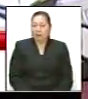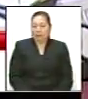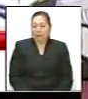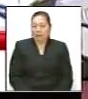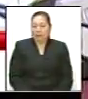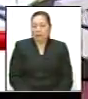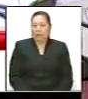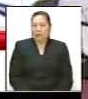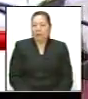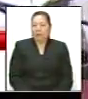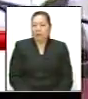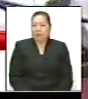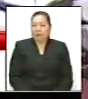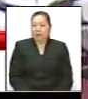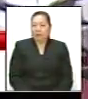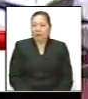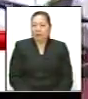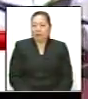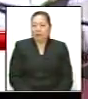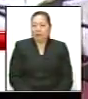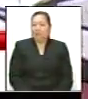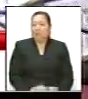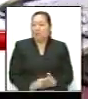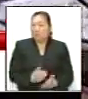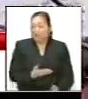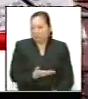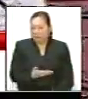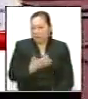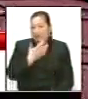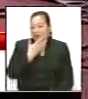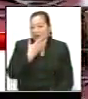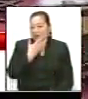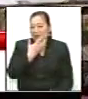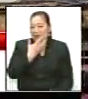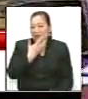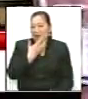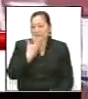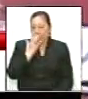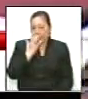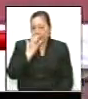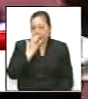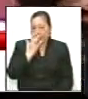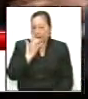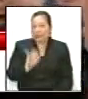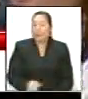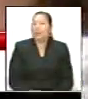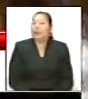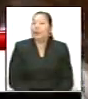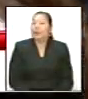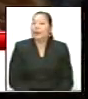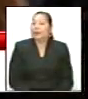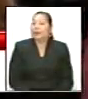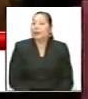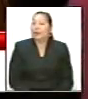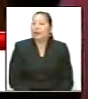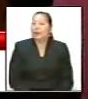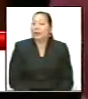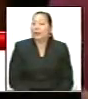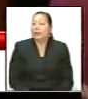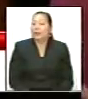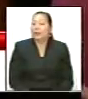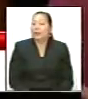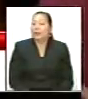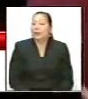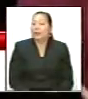Gracias, presidente. Saludar a mis colegas congresistas, la presencia de el señor Nelson Chu.